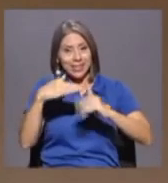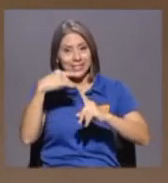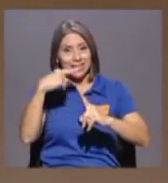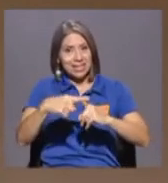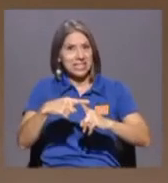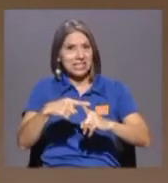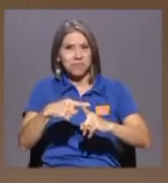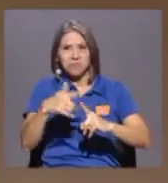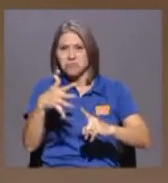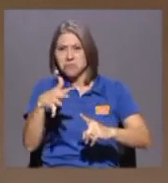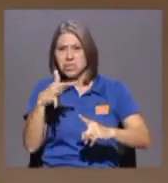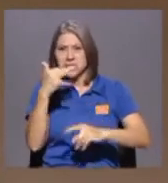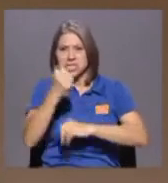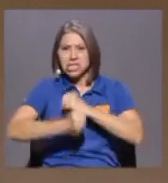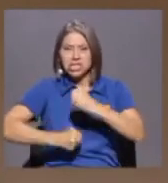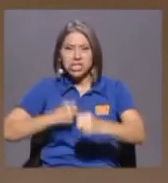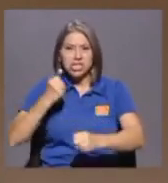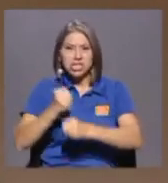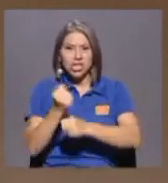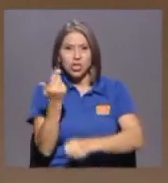siglo XIII,